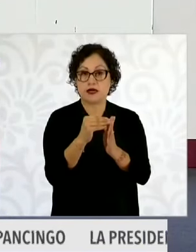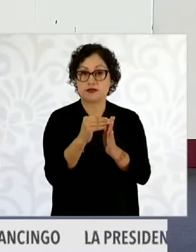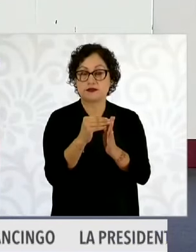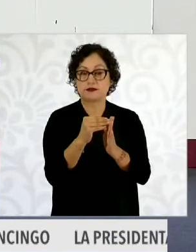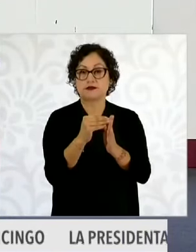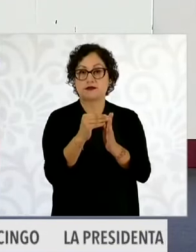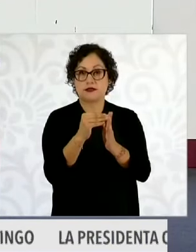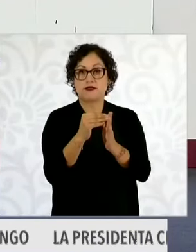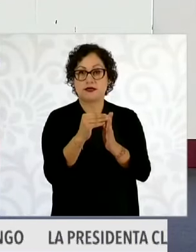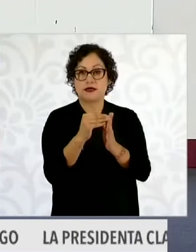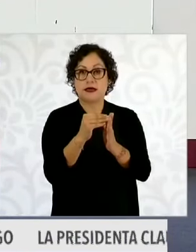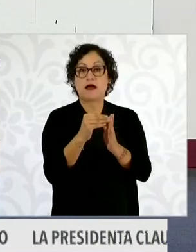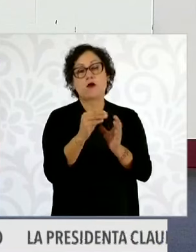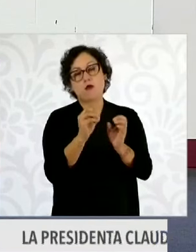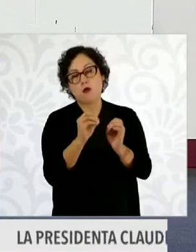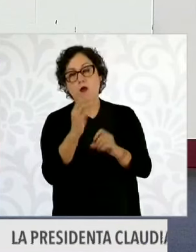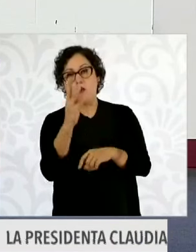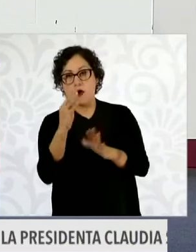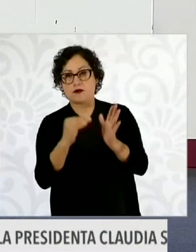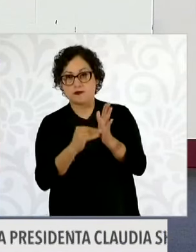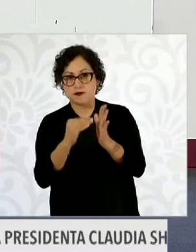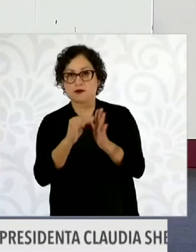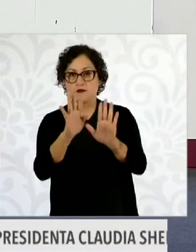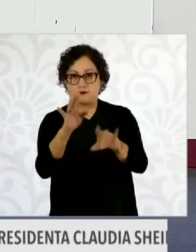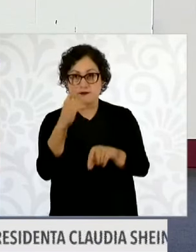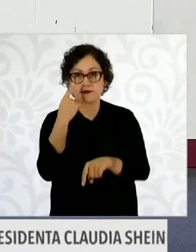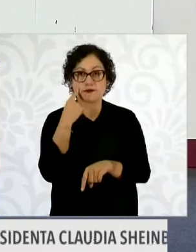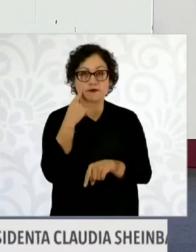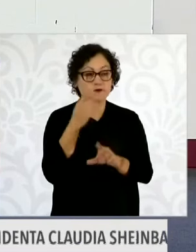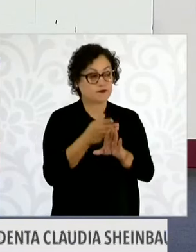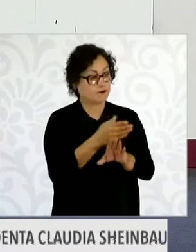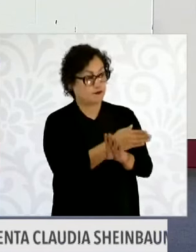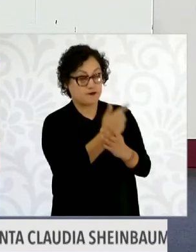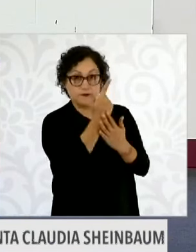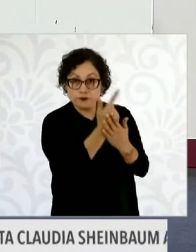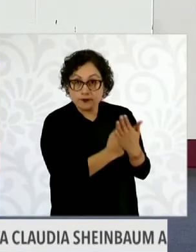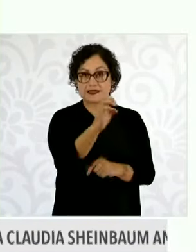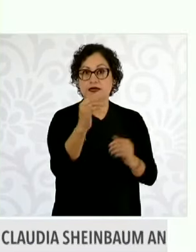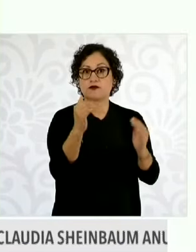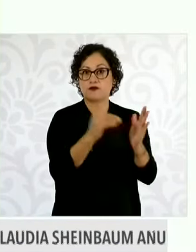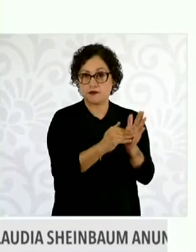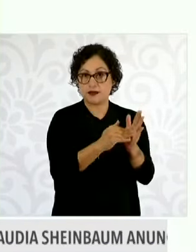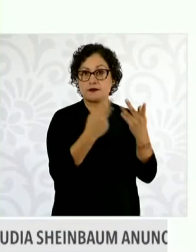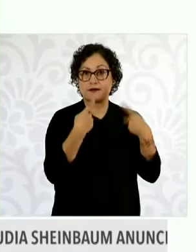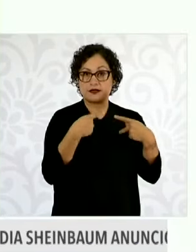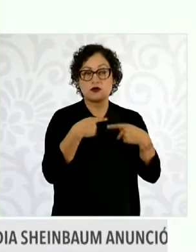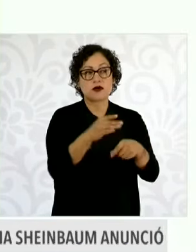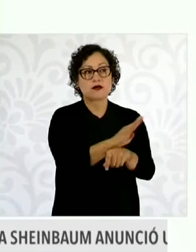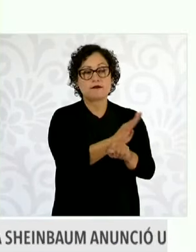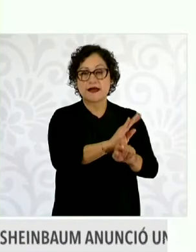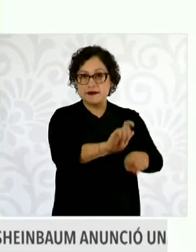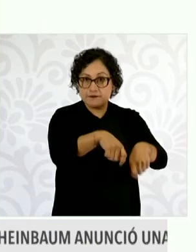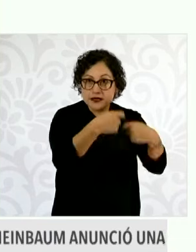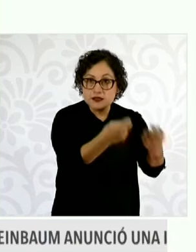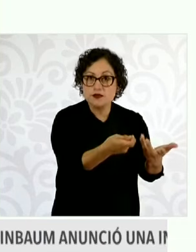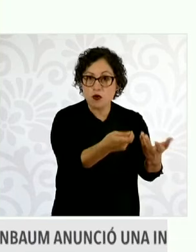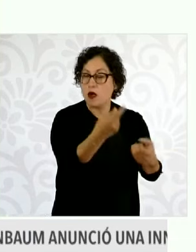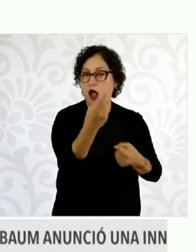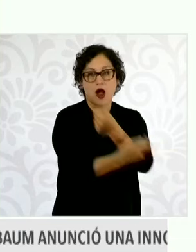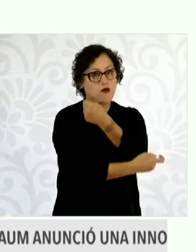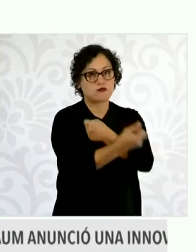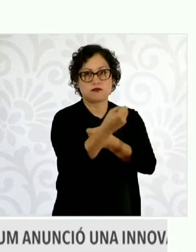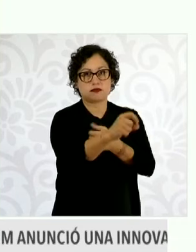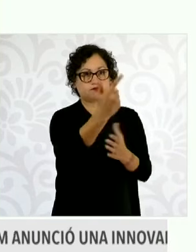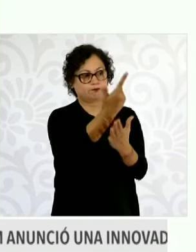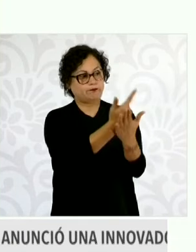del Infonavit con créditos que fueron otorgados en veces salario mínimo antes de 2013. De estos, 500 mil recibirán de manera